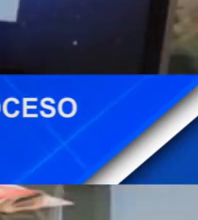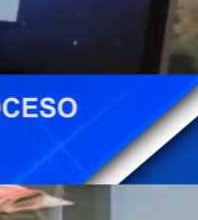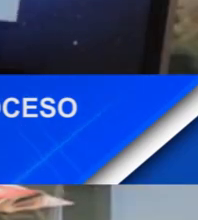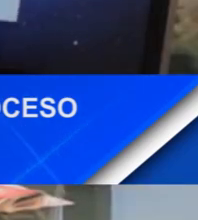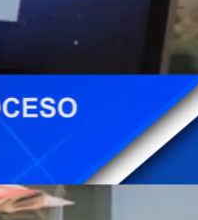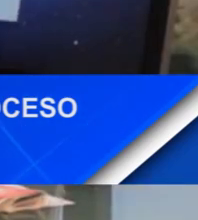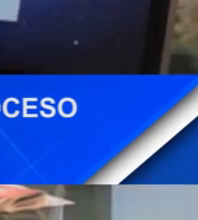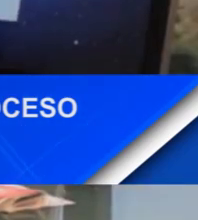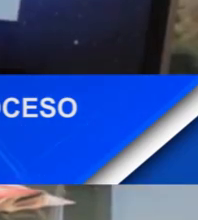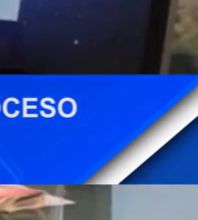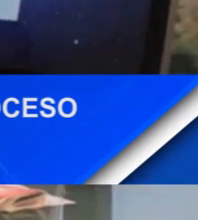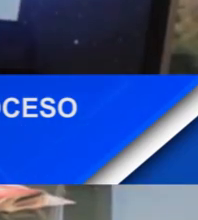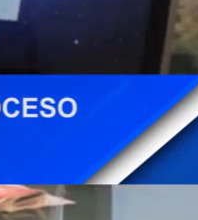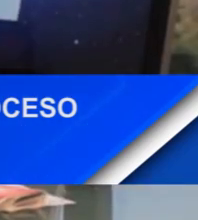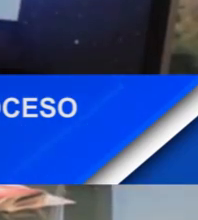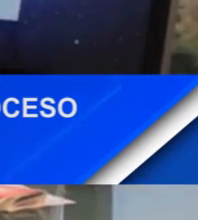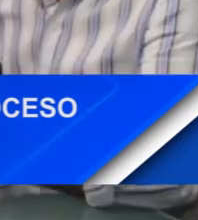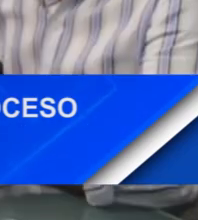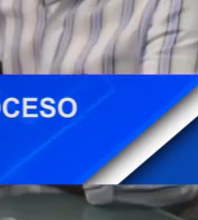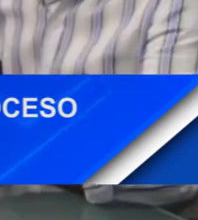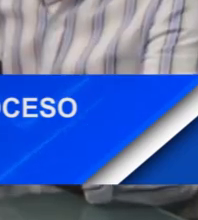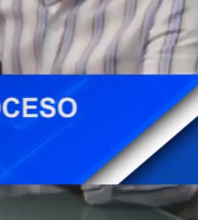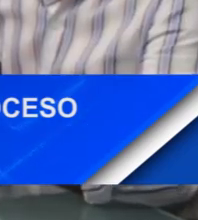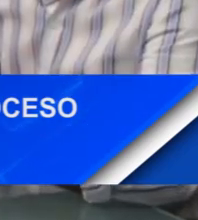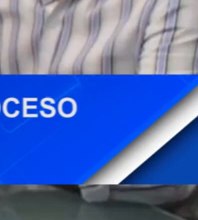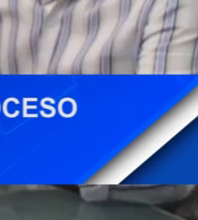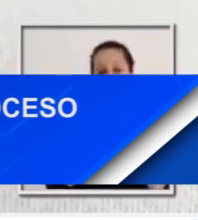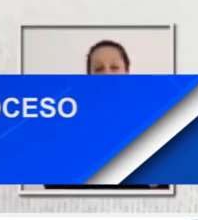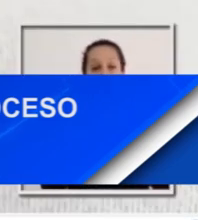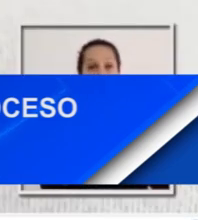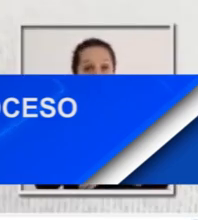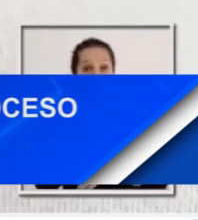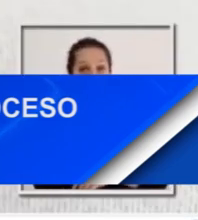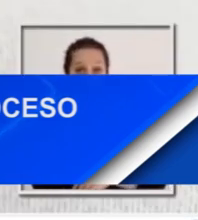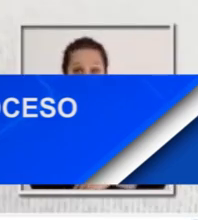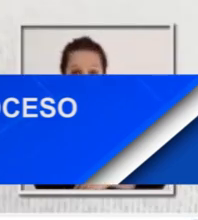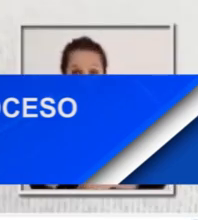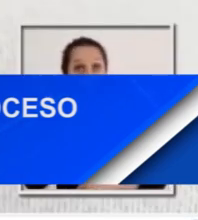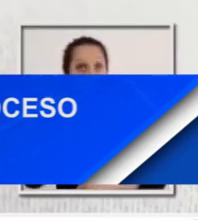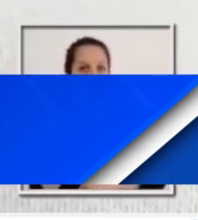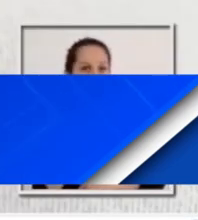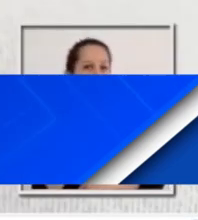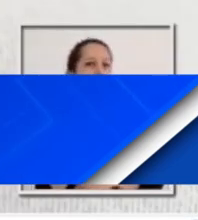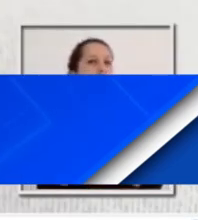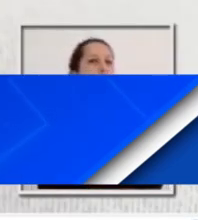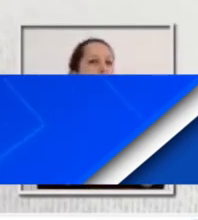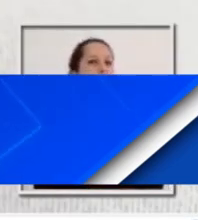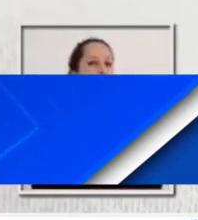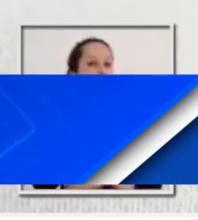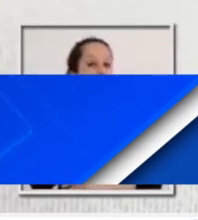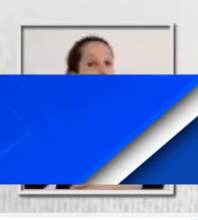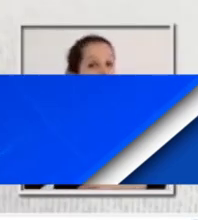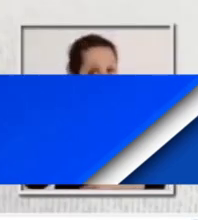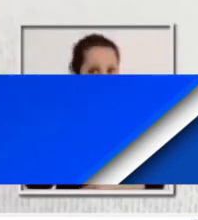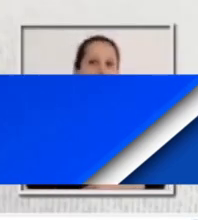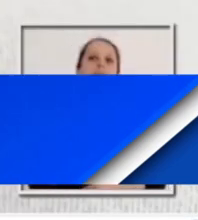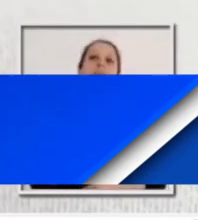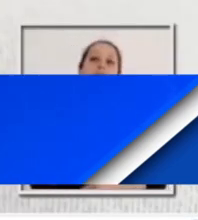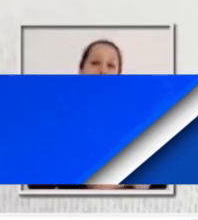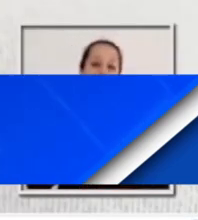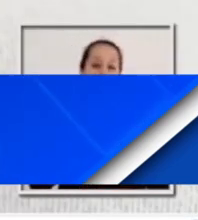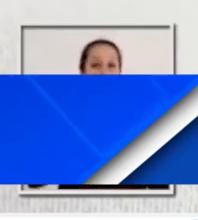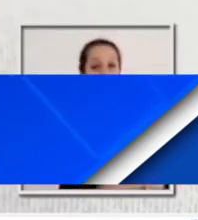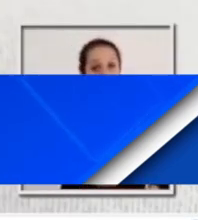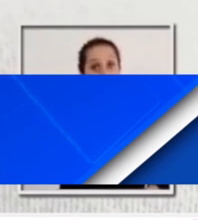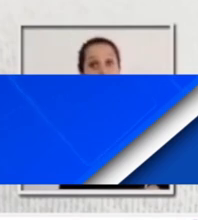sesenta y dos millones de personas de ellas El Trece punto cuatro por ciento ochenta y ocho millones son personas mayores de 60